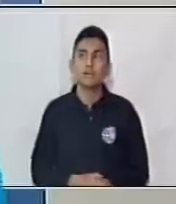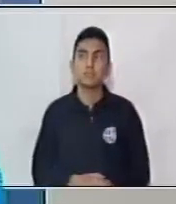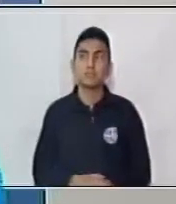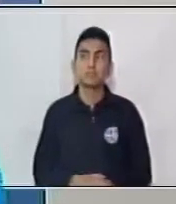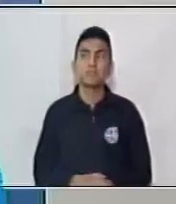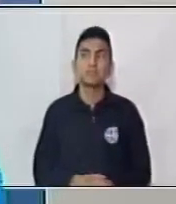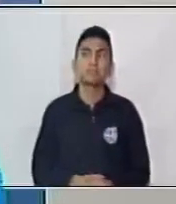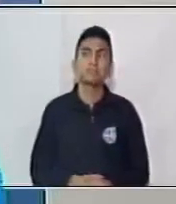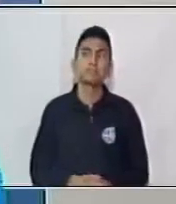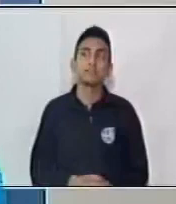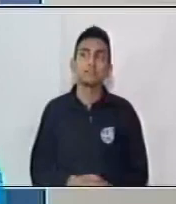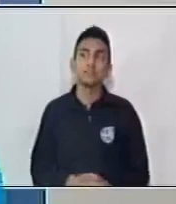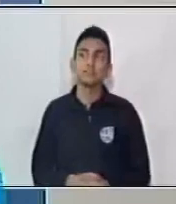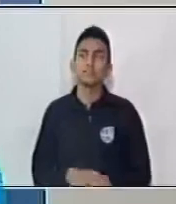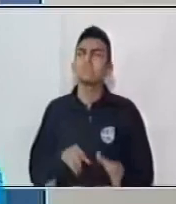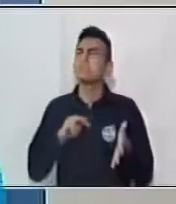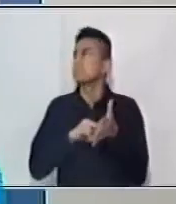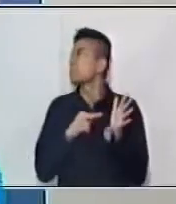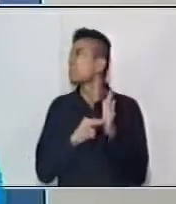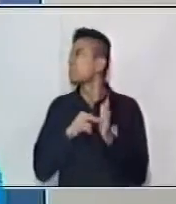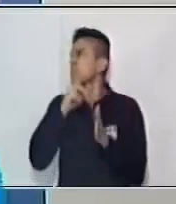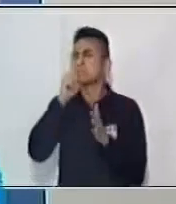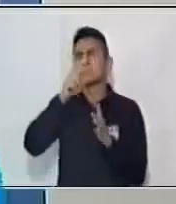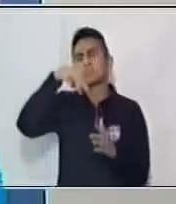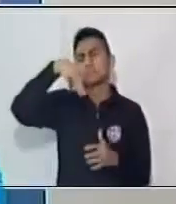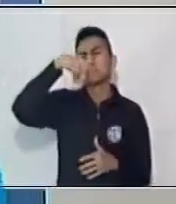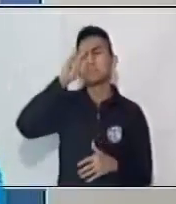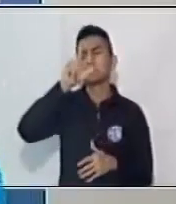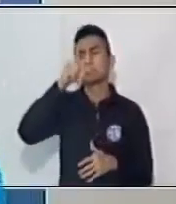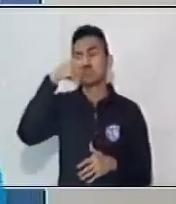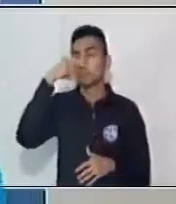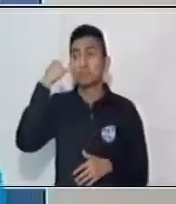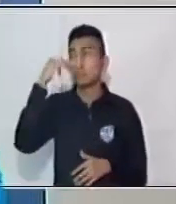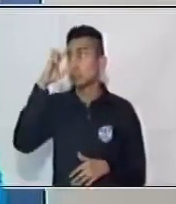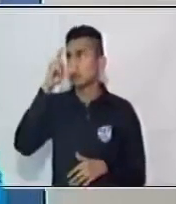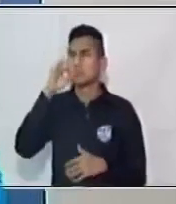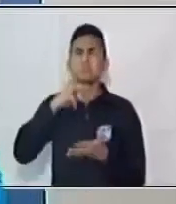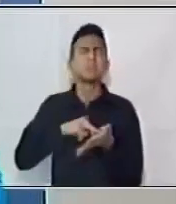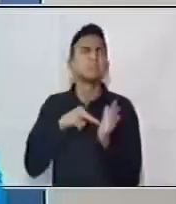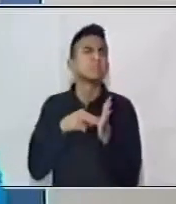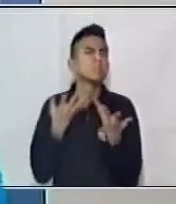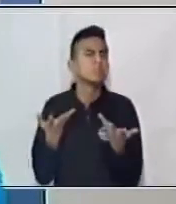donde dice, ¿qué es entonces un número múltiplo? Un número múltiplo